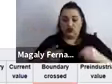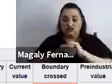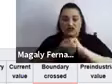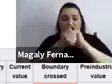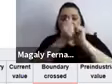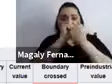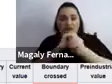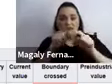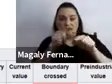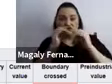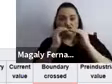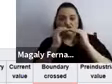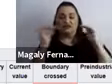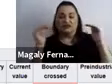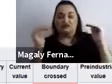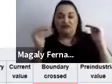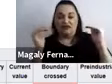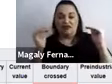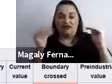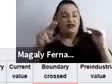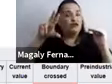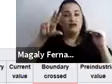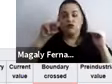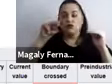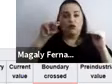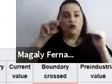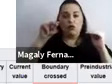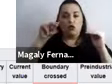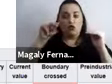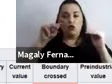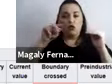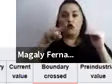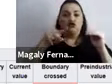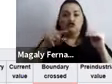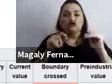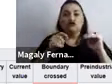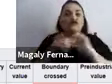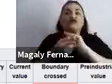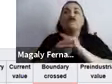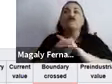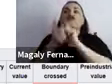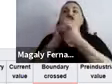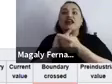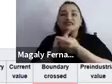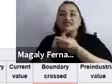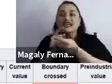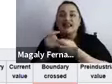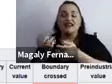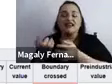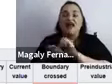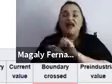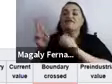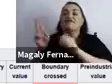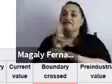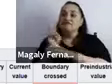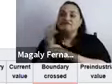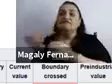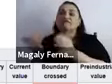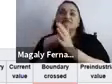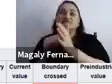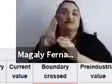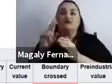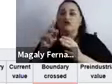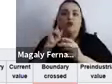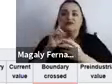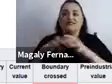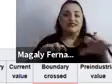que no es reciclable, no es compensado por las dinámicas